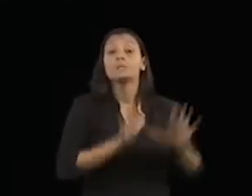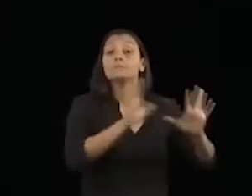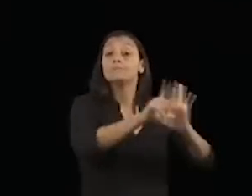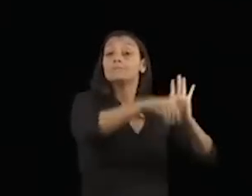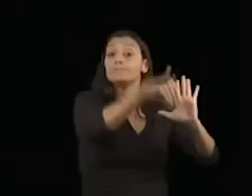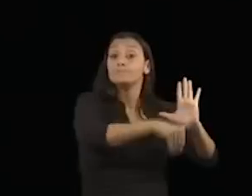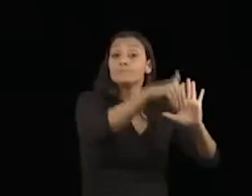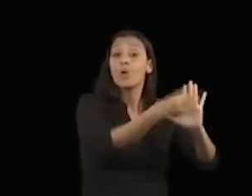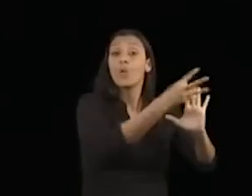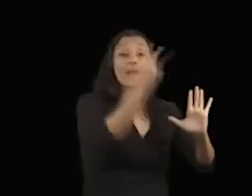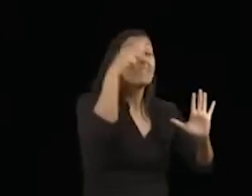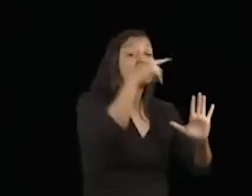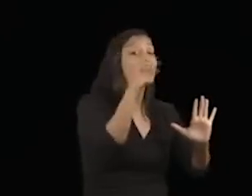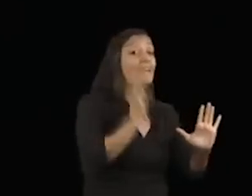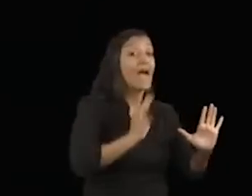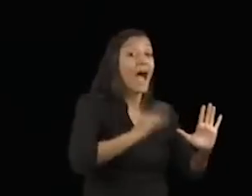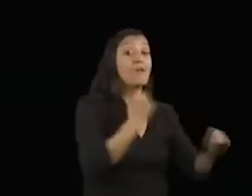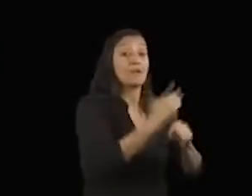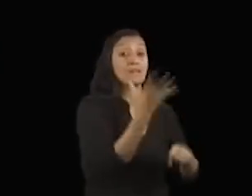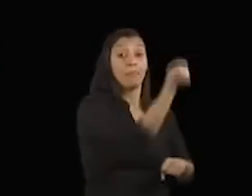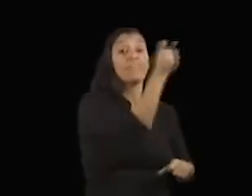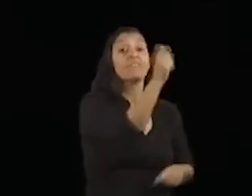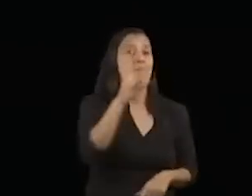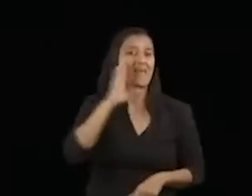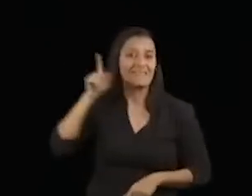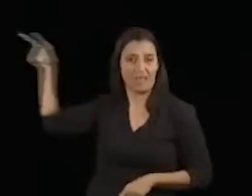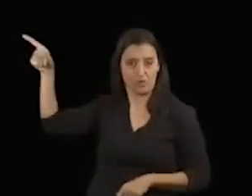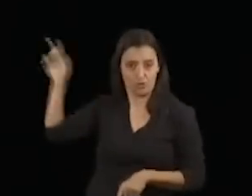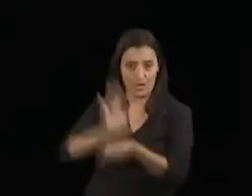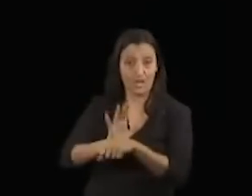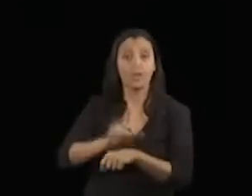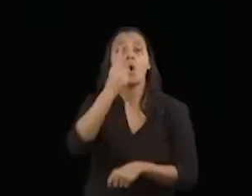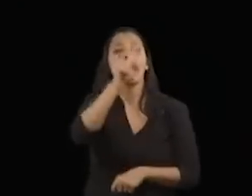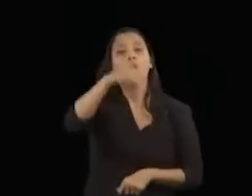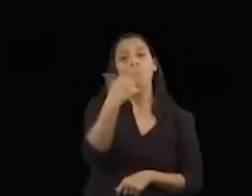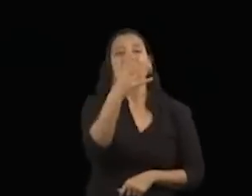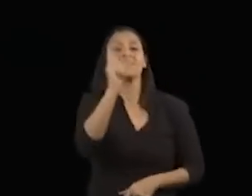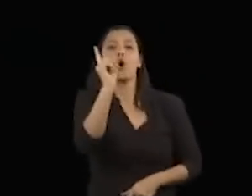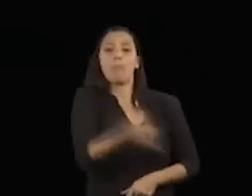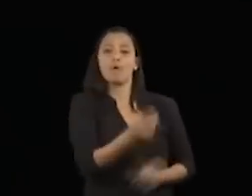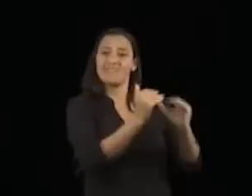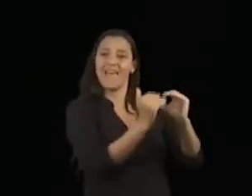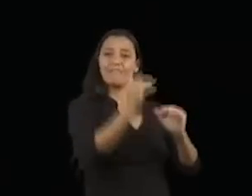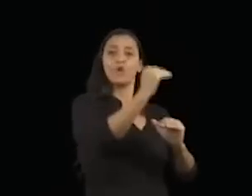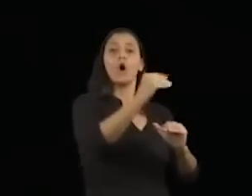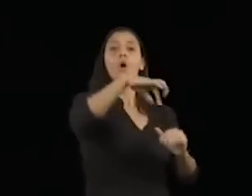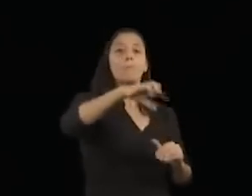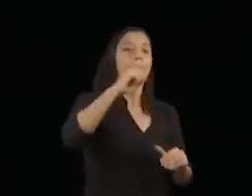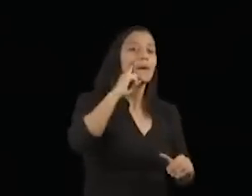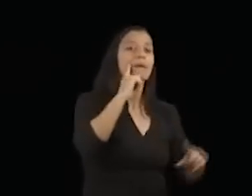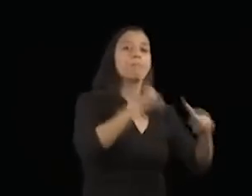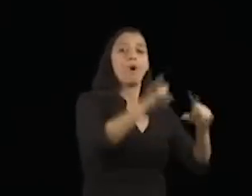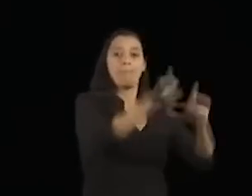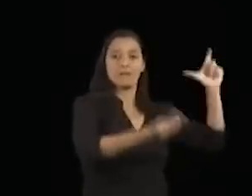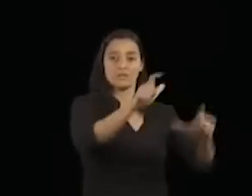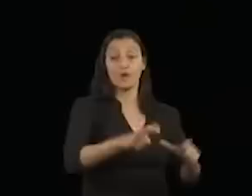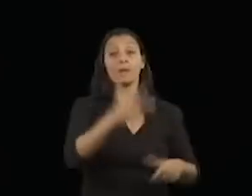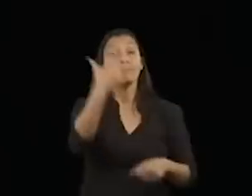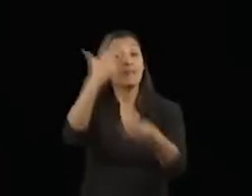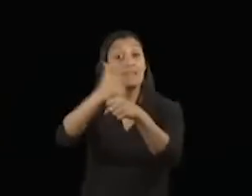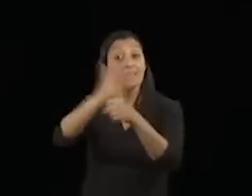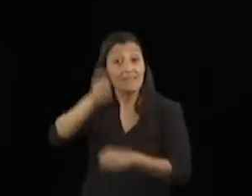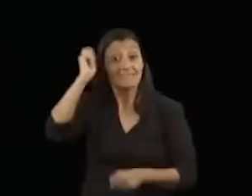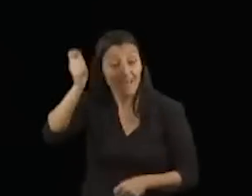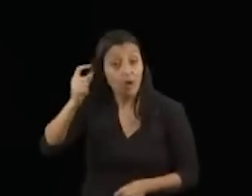fue Estados Unidos. Eso implicó una tasa de crecimiento del 1,5% per cápita. El tercero en lograrlo